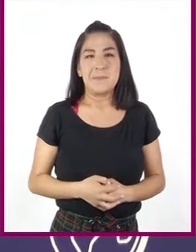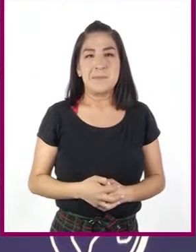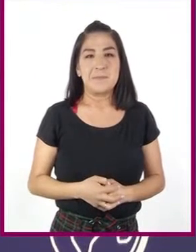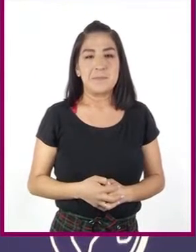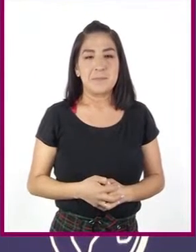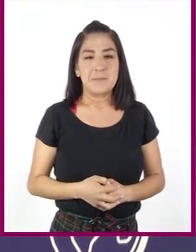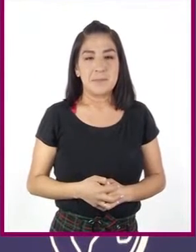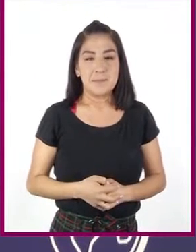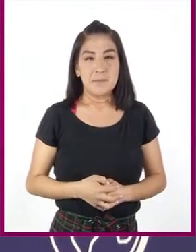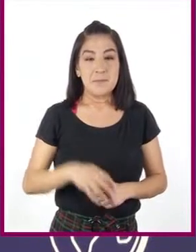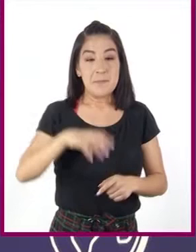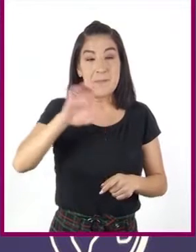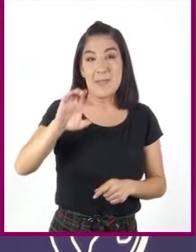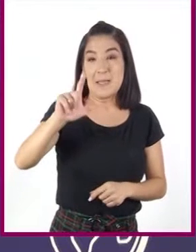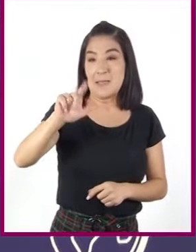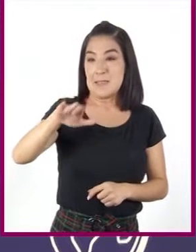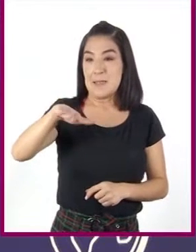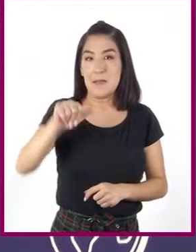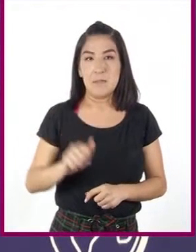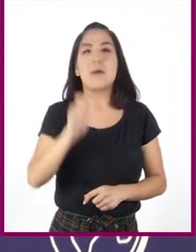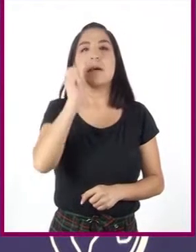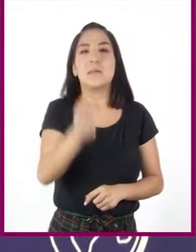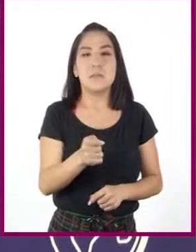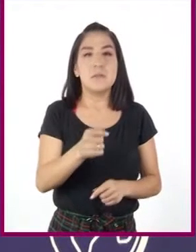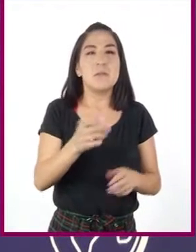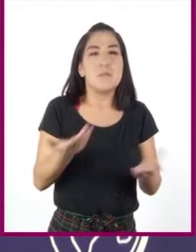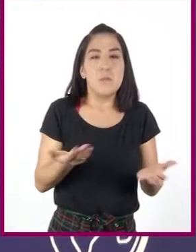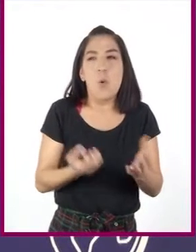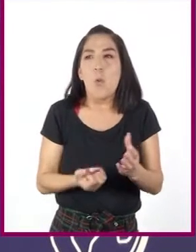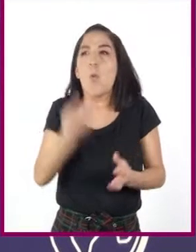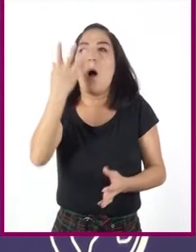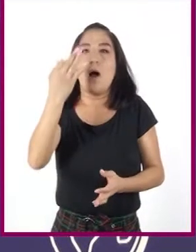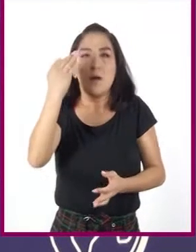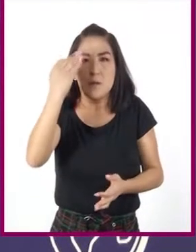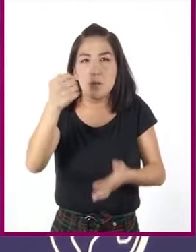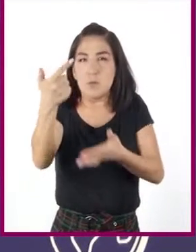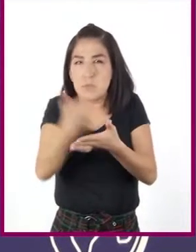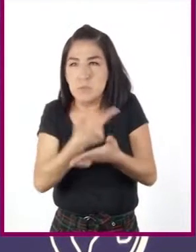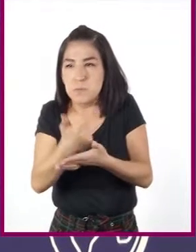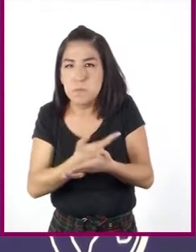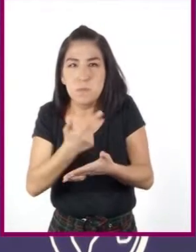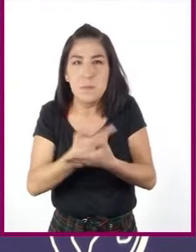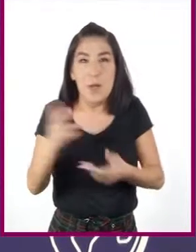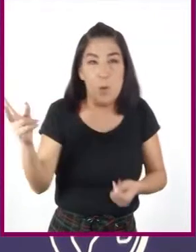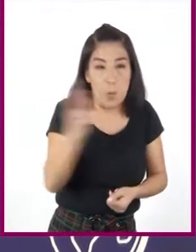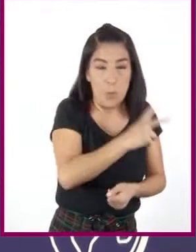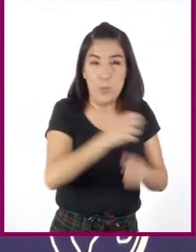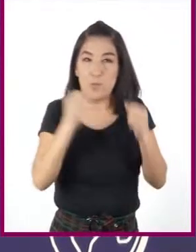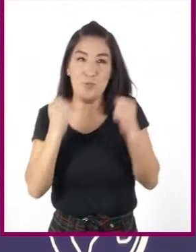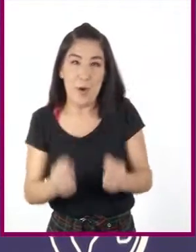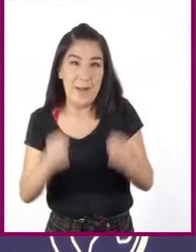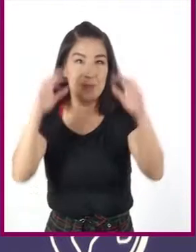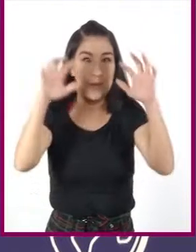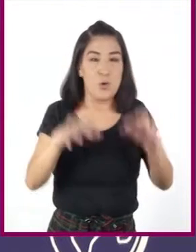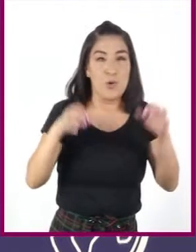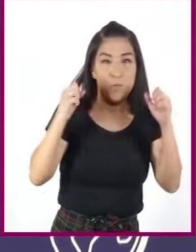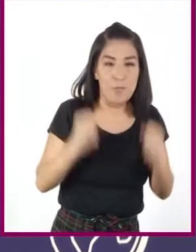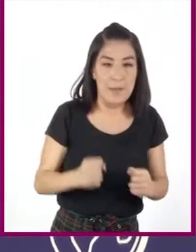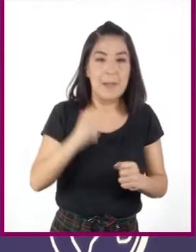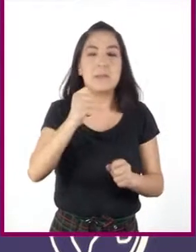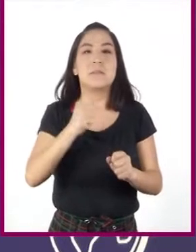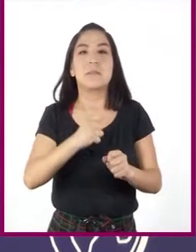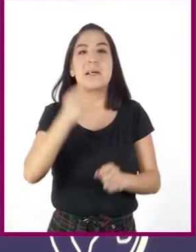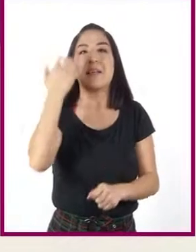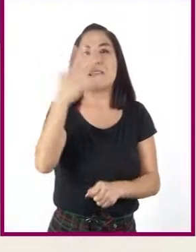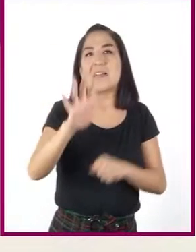El clima hace referencia al promedio de esas mismas propiedades atmosféricas, pero durante periodos mayores a 10